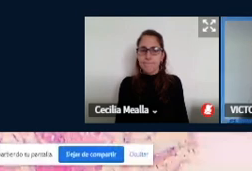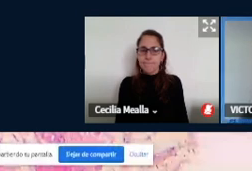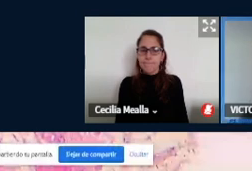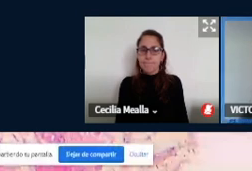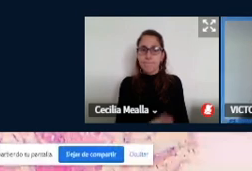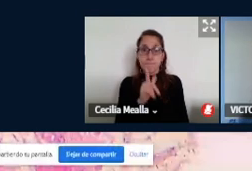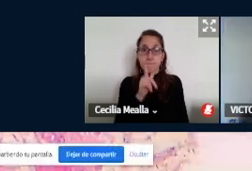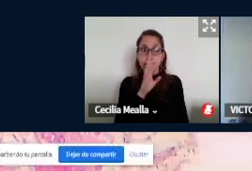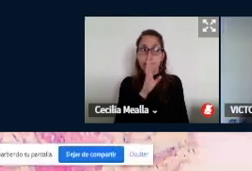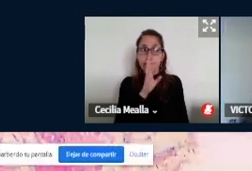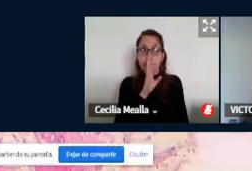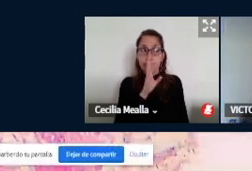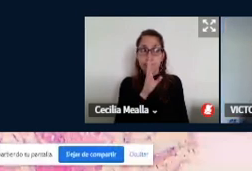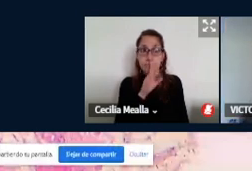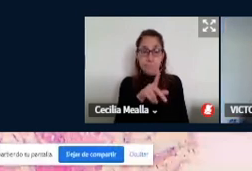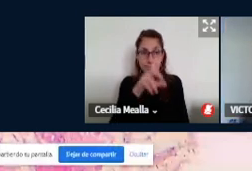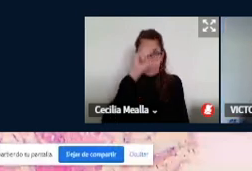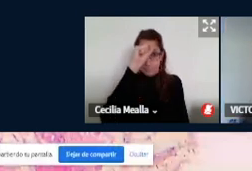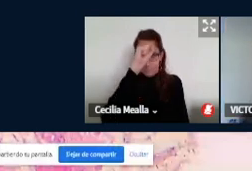Se arrepintió.